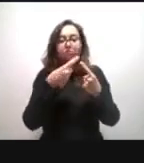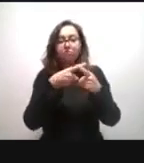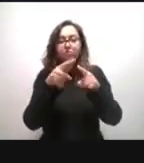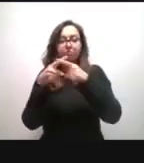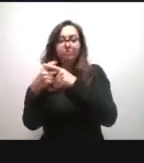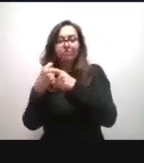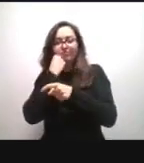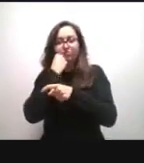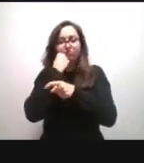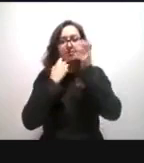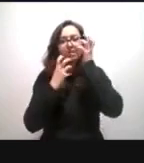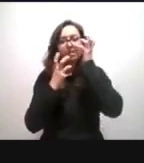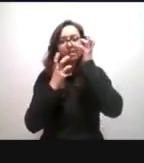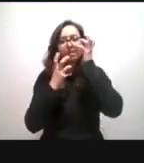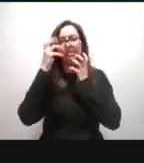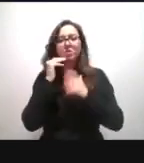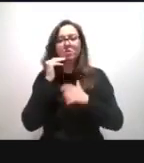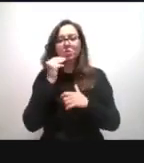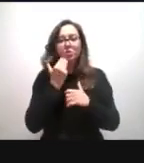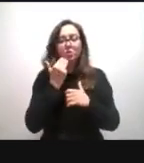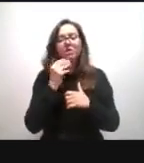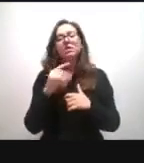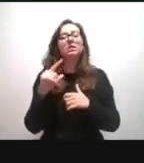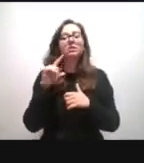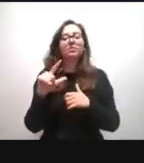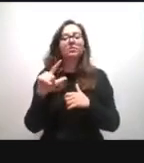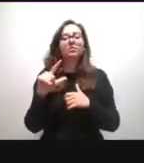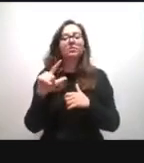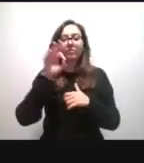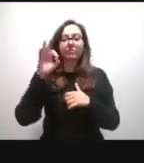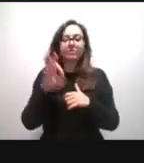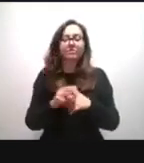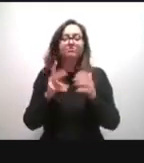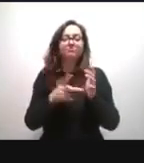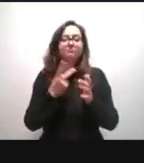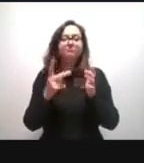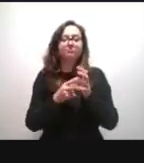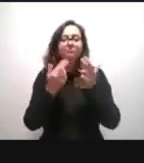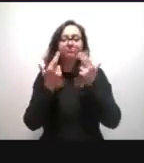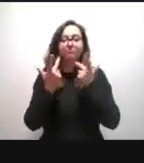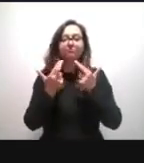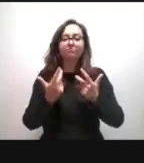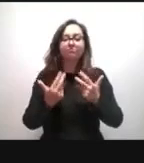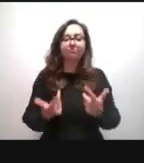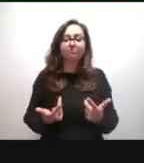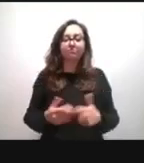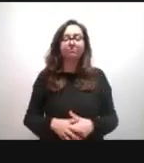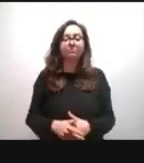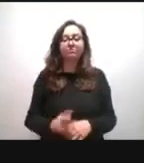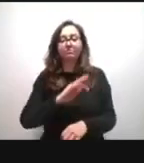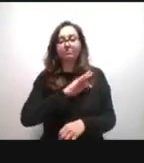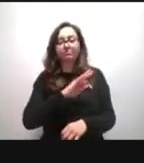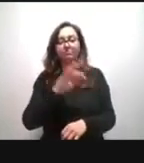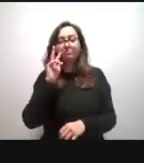y representa el 17% de las fracturas faciales. Esta, como en el resto de los problemas de esta naturaleza,